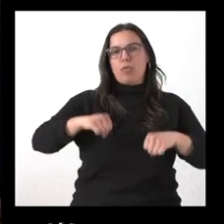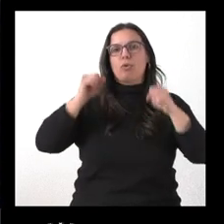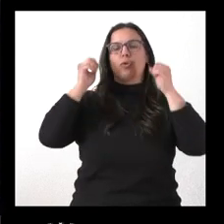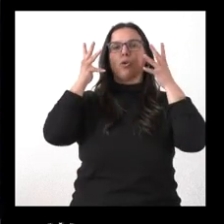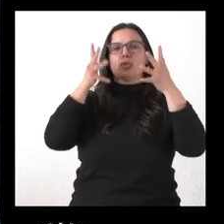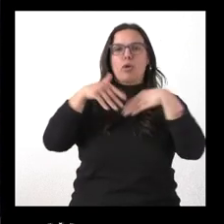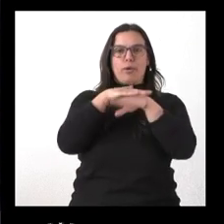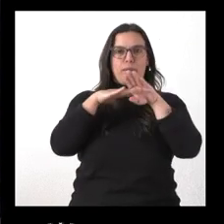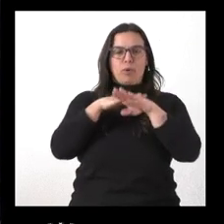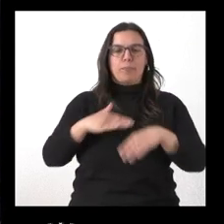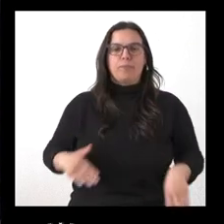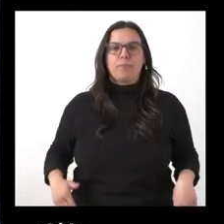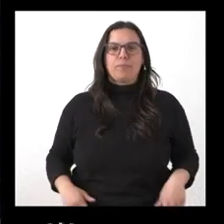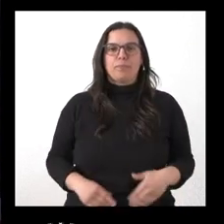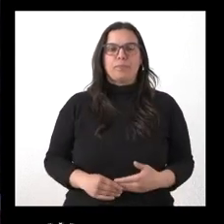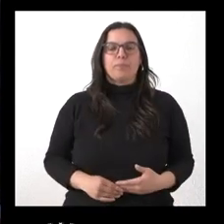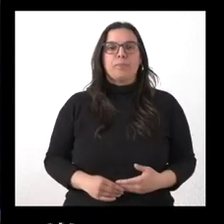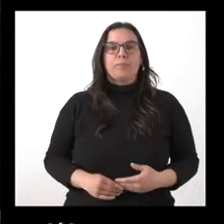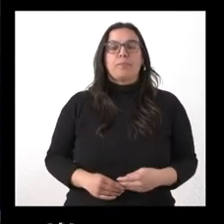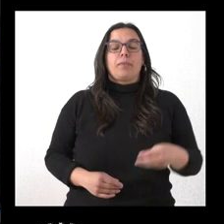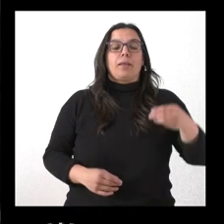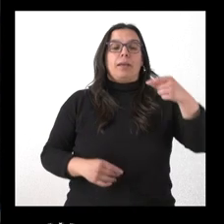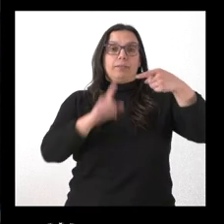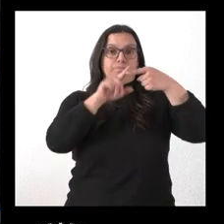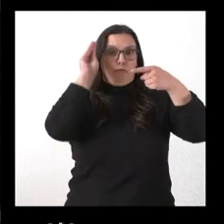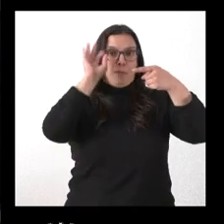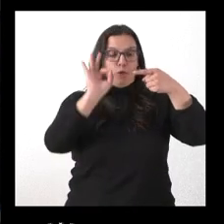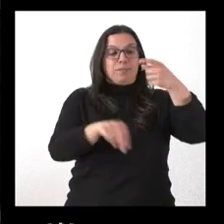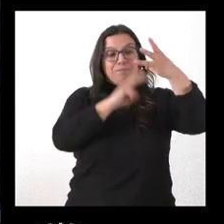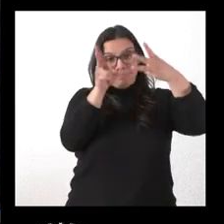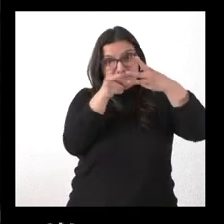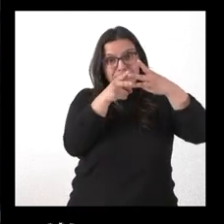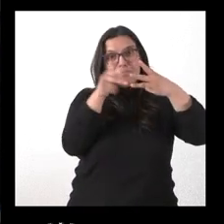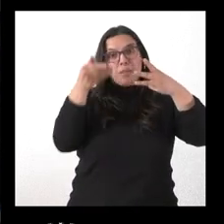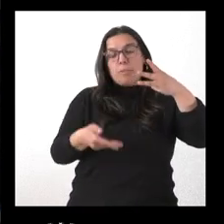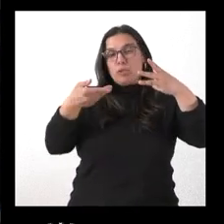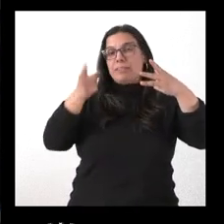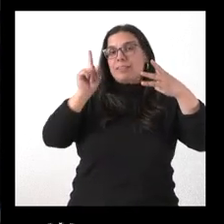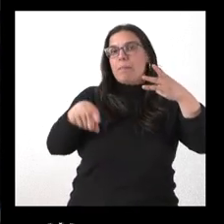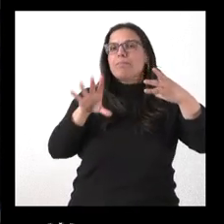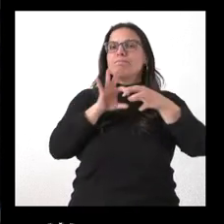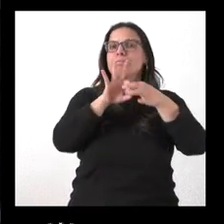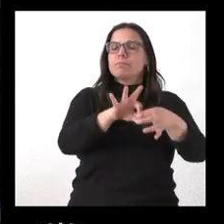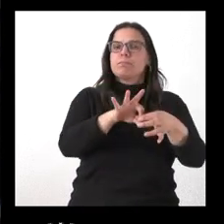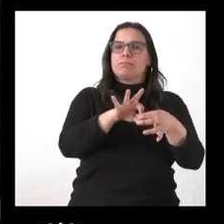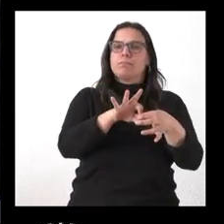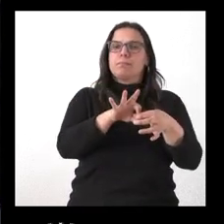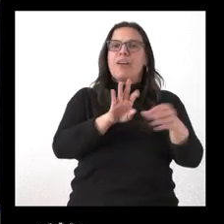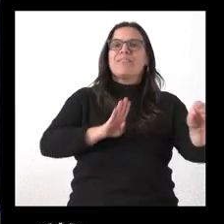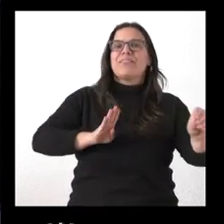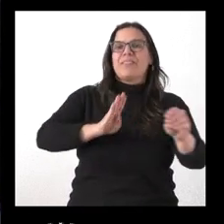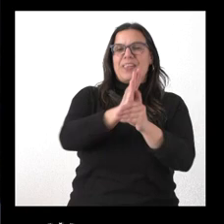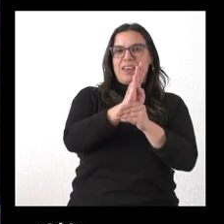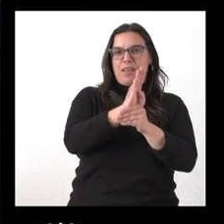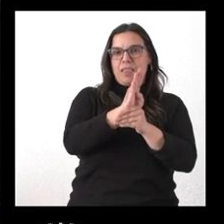por parte del Consejo de gobierno los otros dos asuntos importantes son los relativos a la financiación